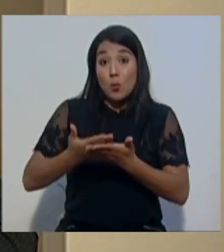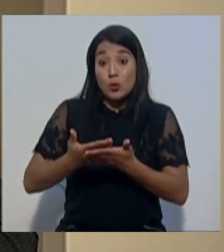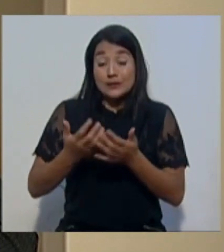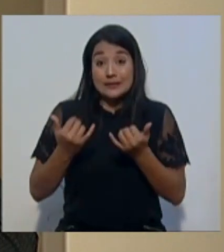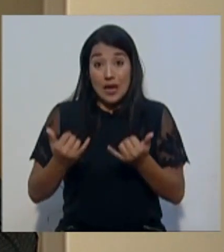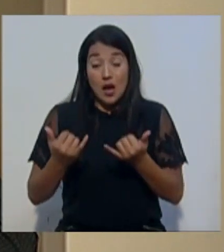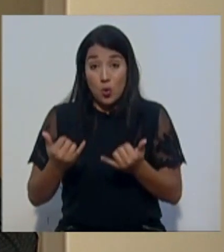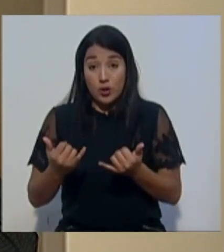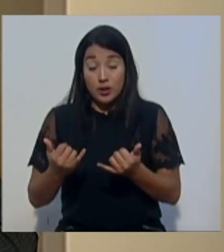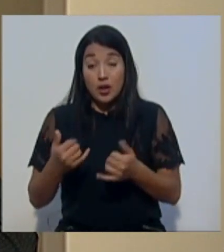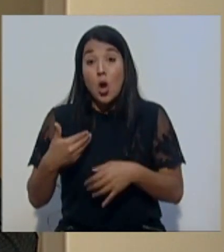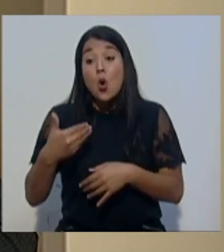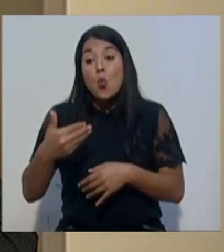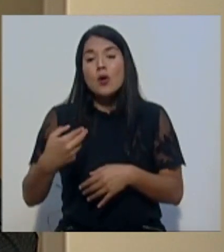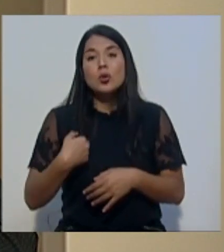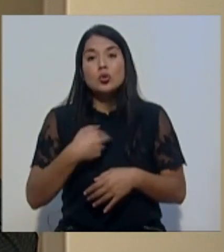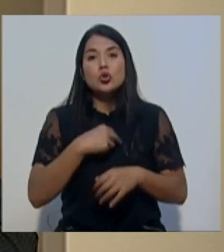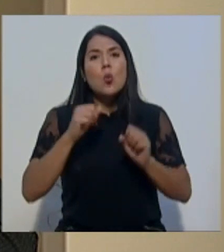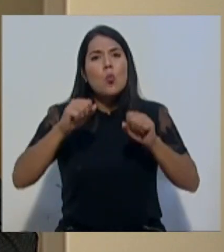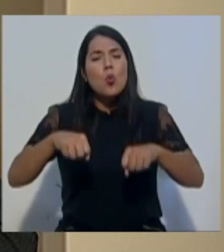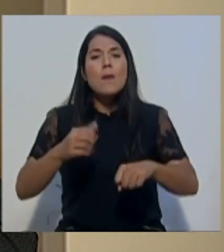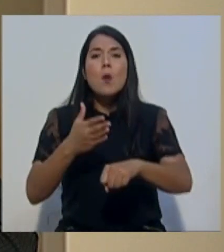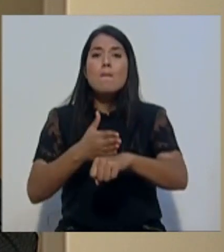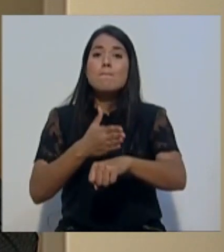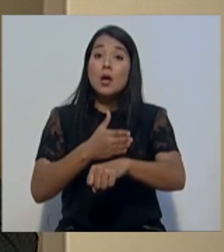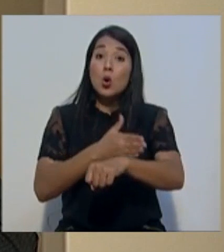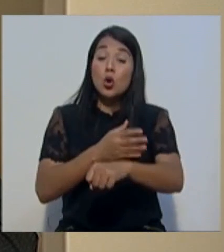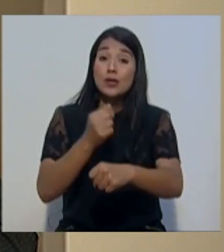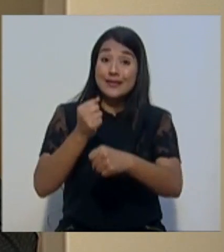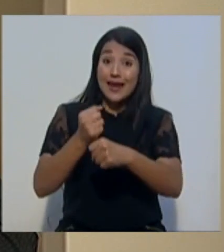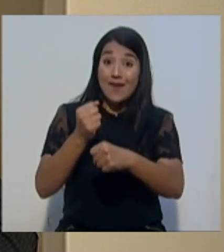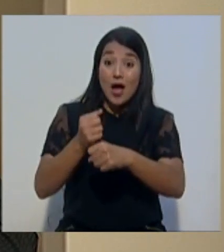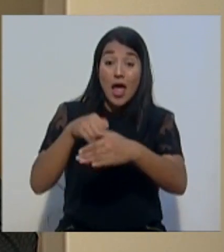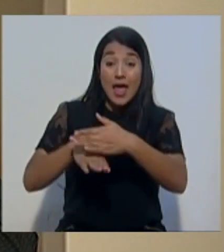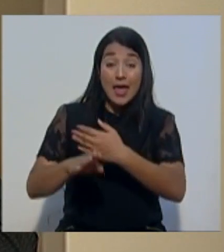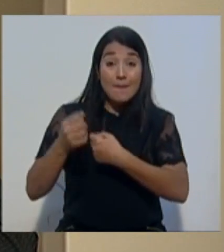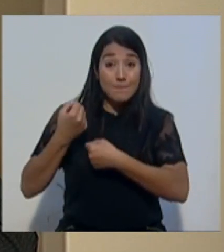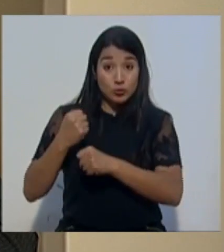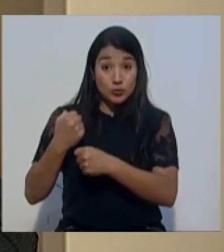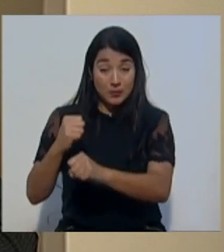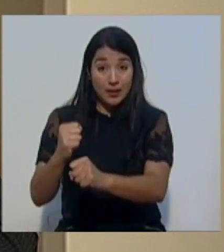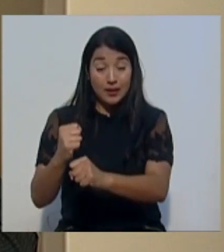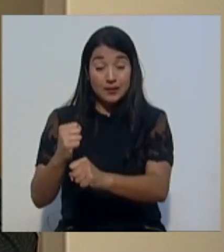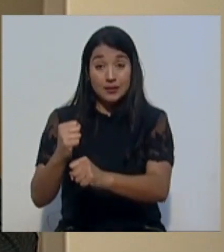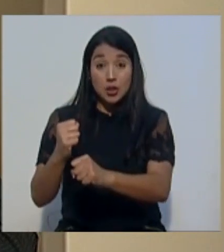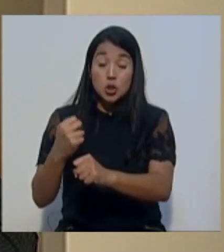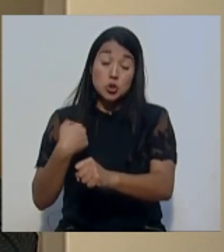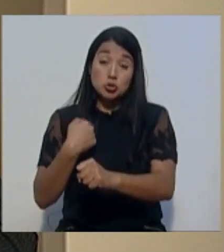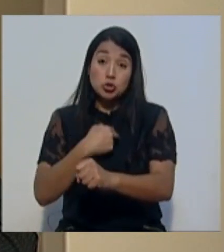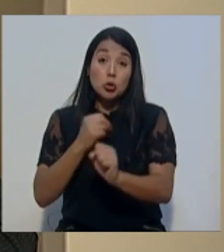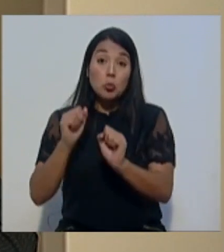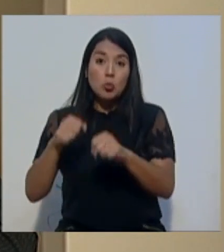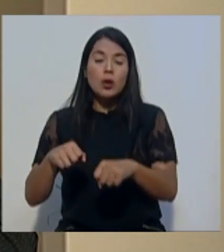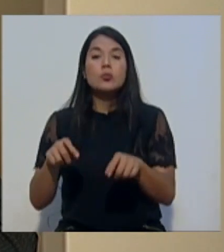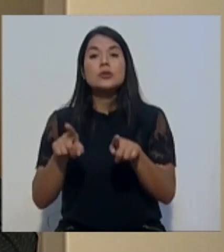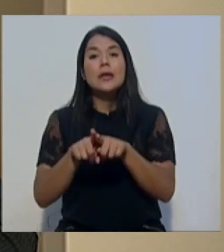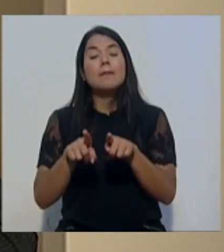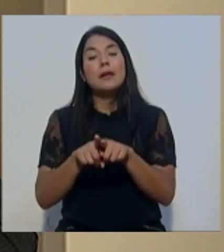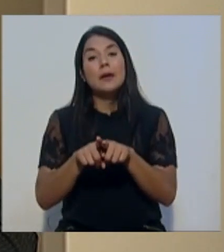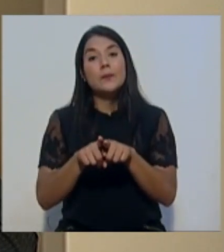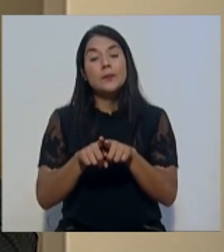de que en la medida que podamos fortalecer el trabajo en los niveles locales, en los niveles municipales, podríamos